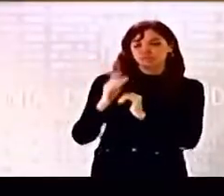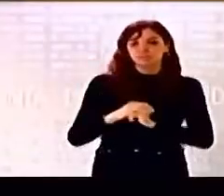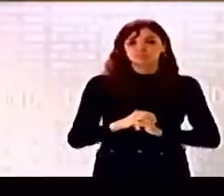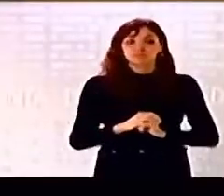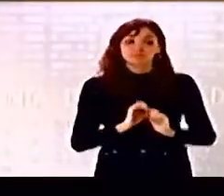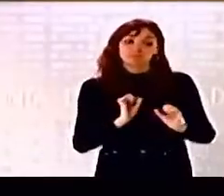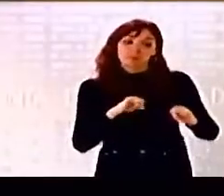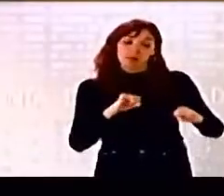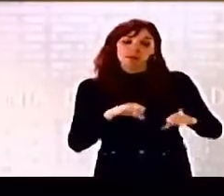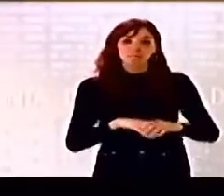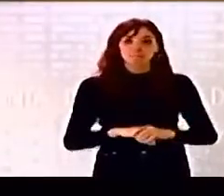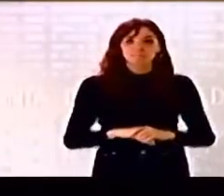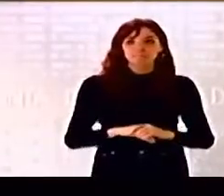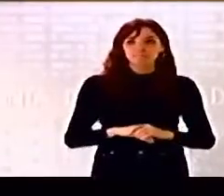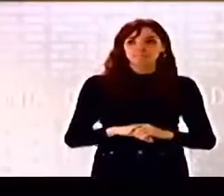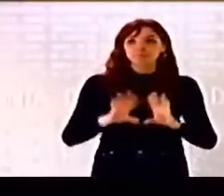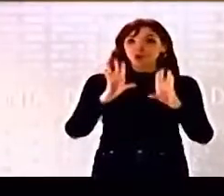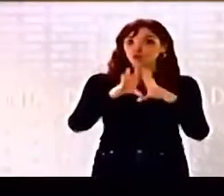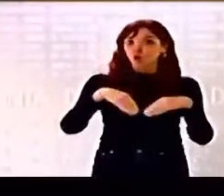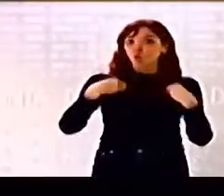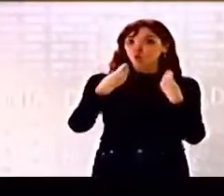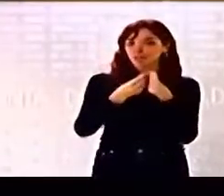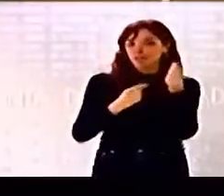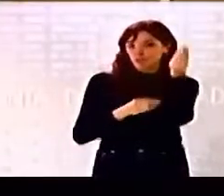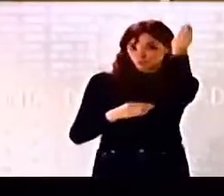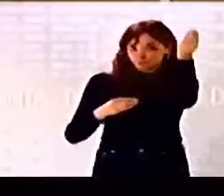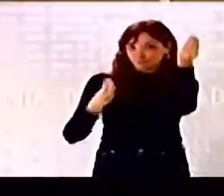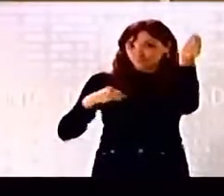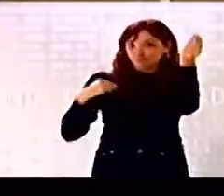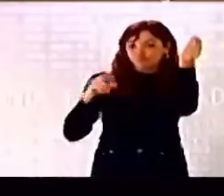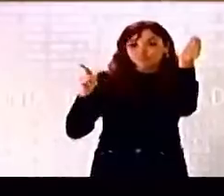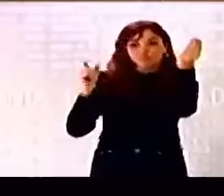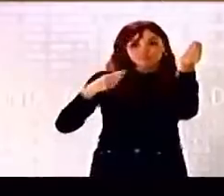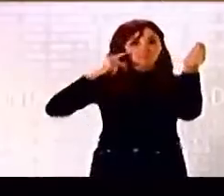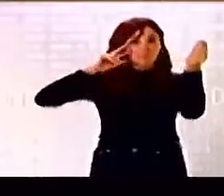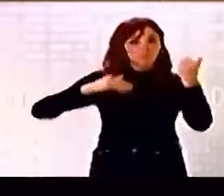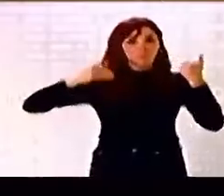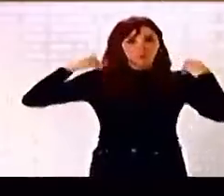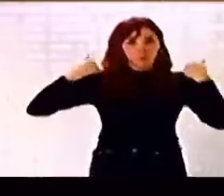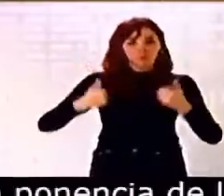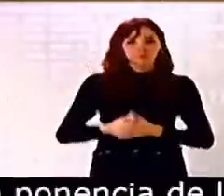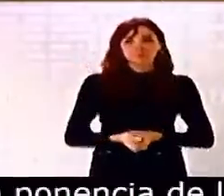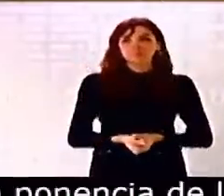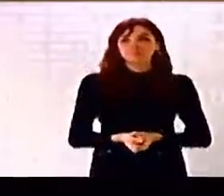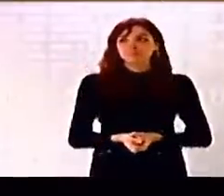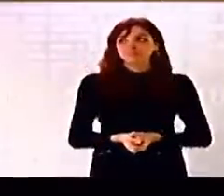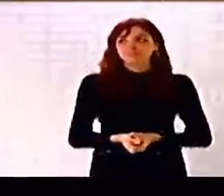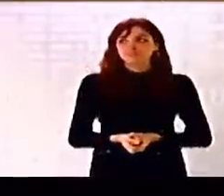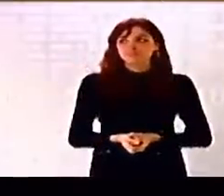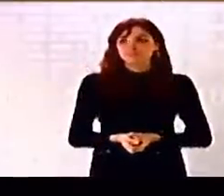Vale. Del documento de la ponencia de la vacuna. Vale, vale.